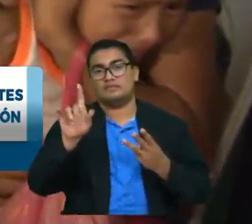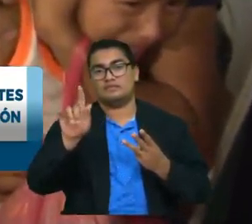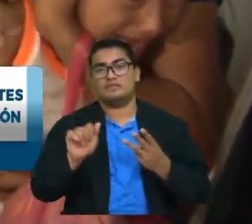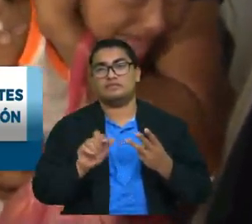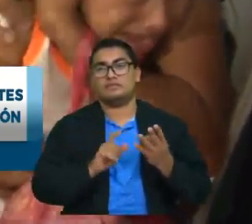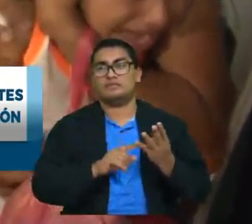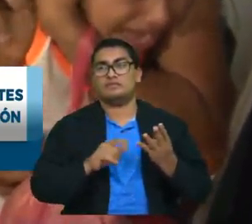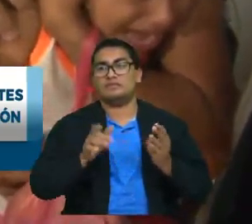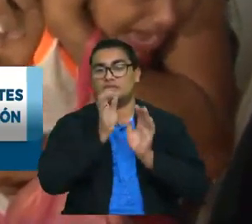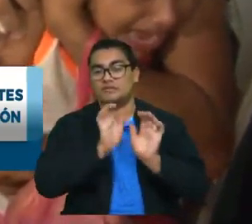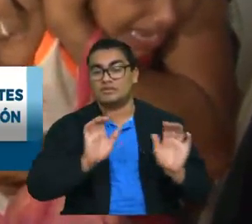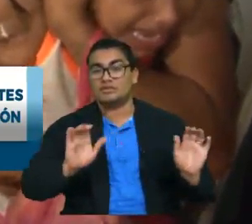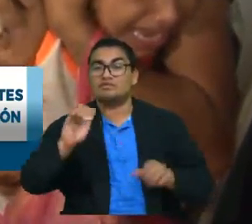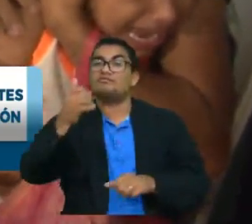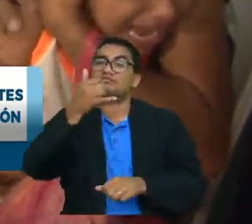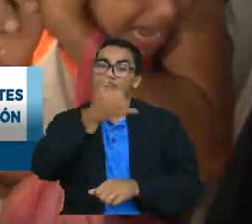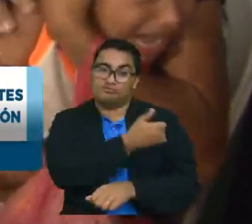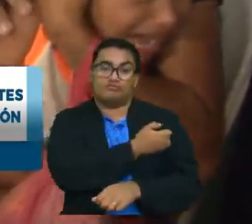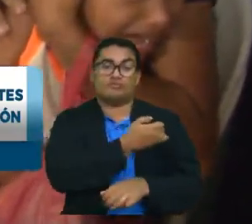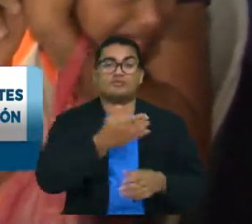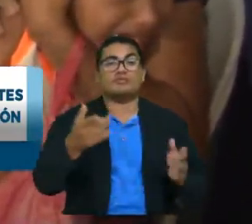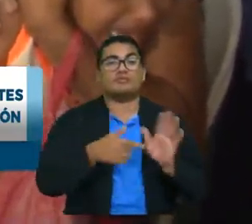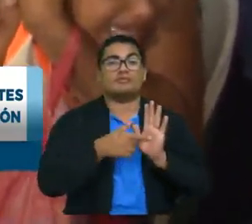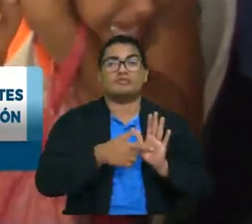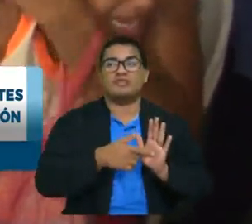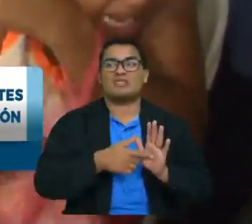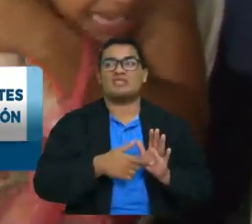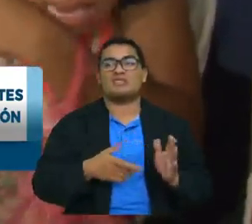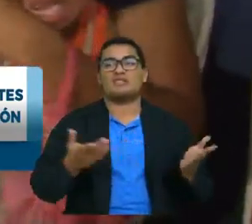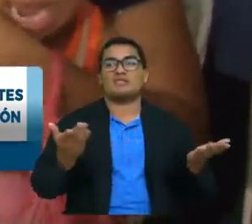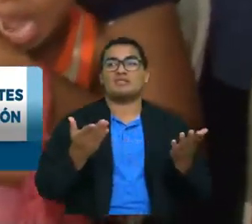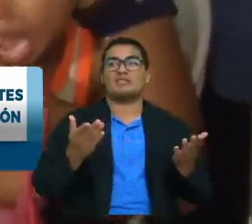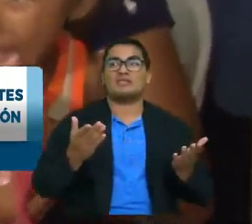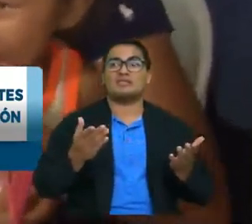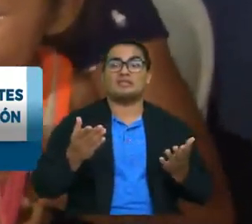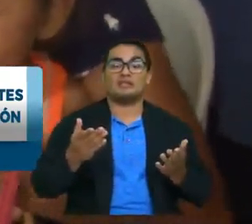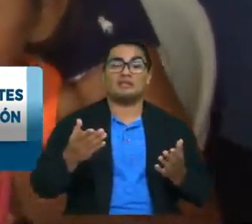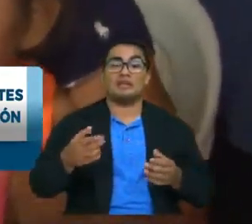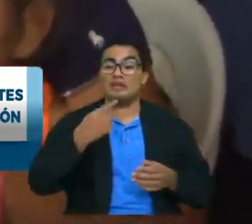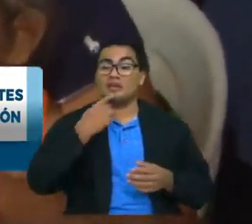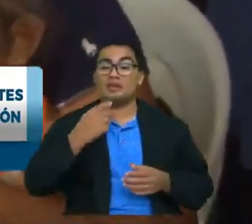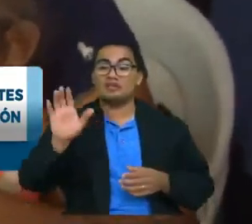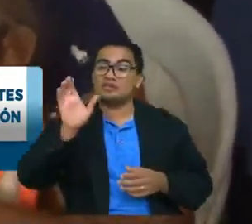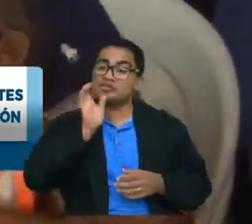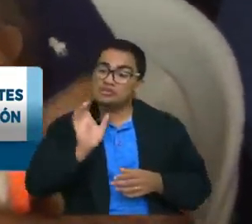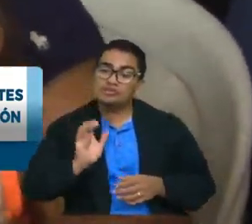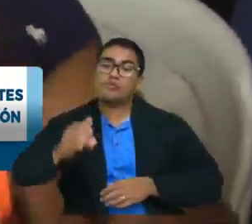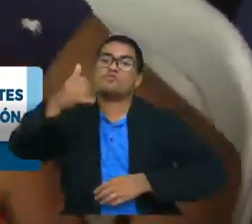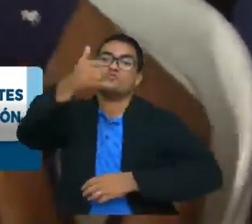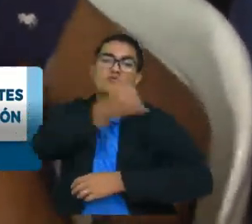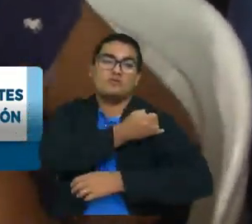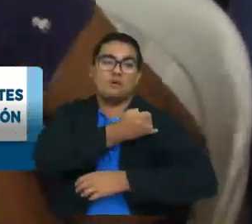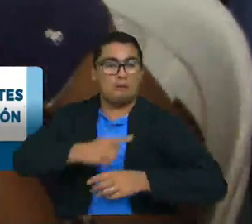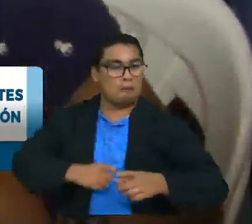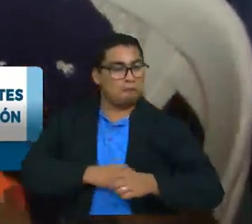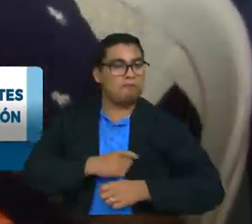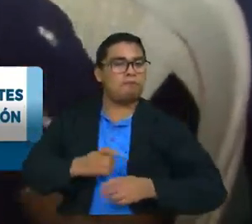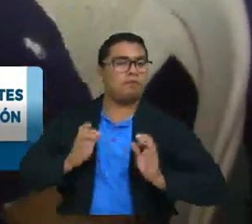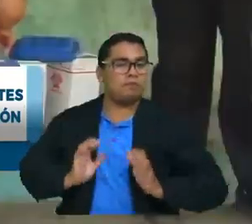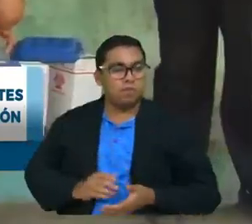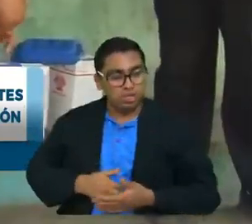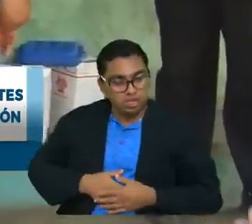niños. Y entonces si nosotros le ponemos la vacuna y el niño tiene parásito, al final el sistema inmunológico pues no se va a